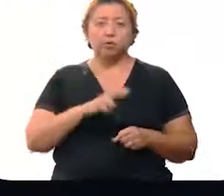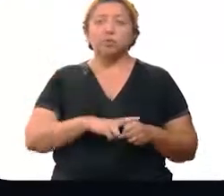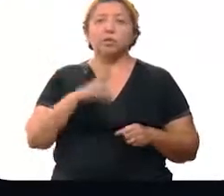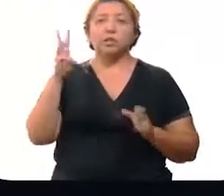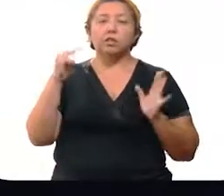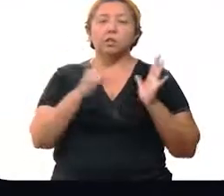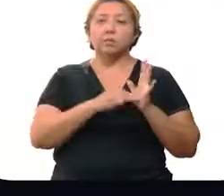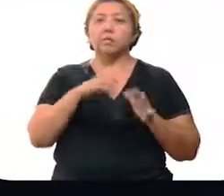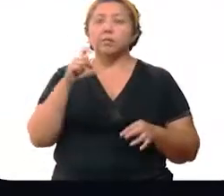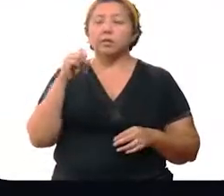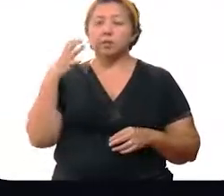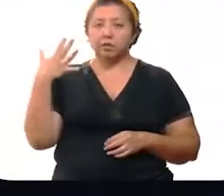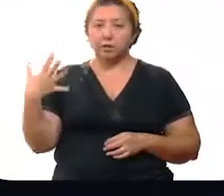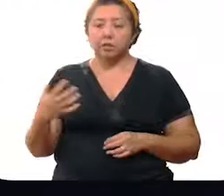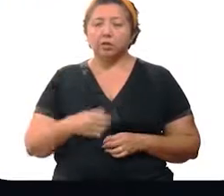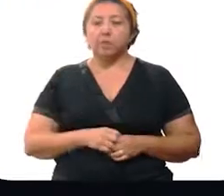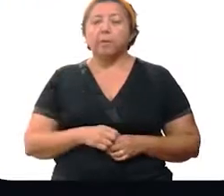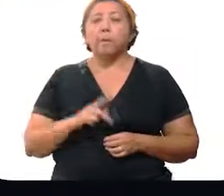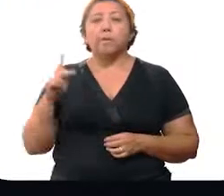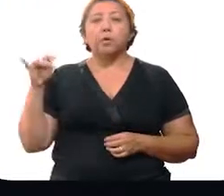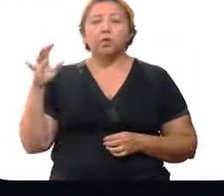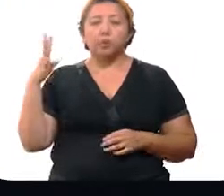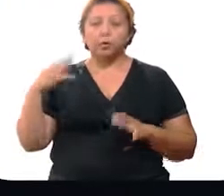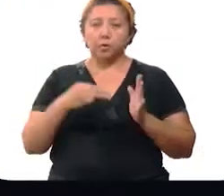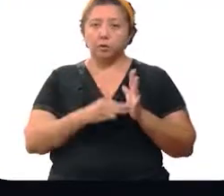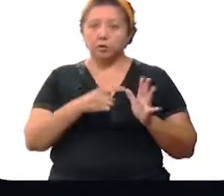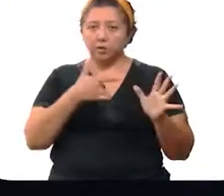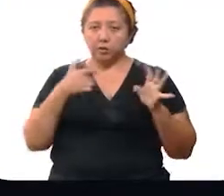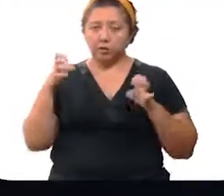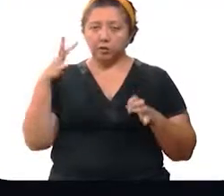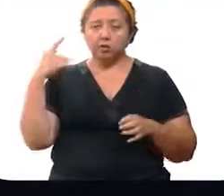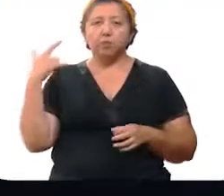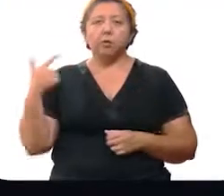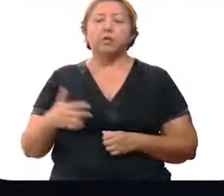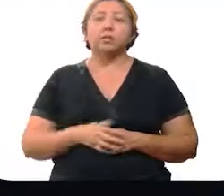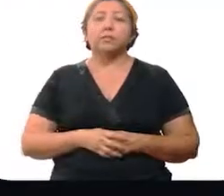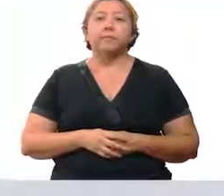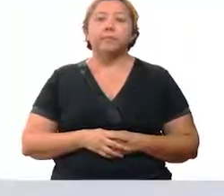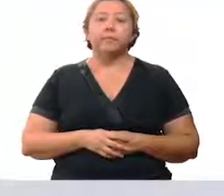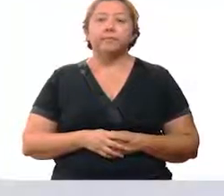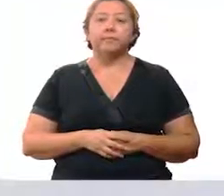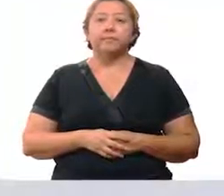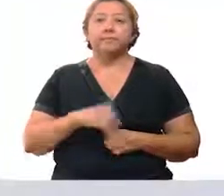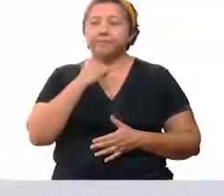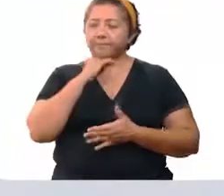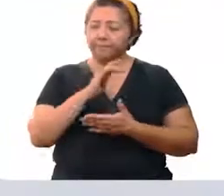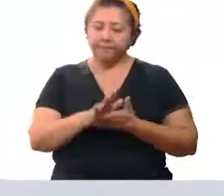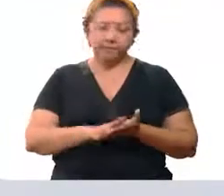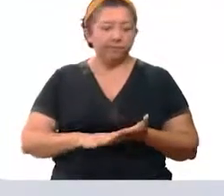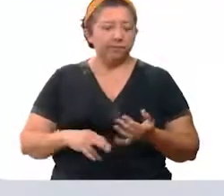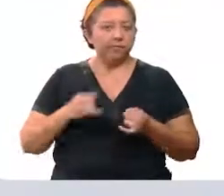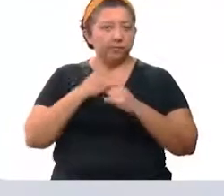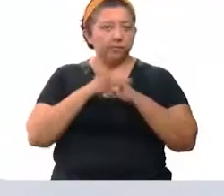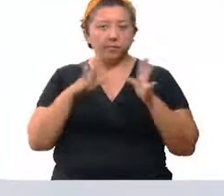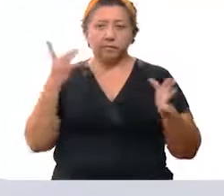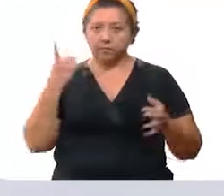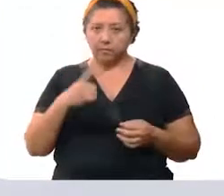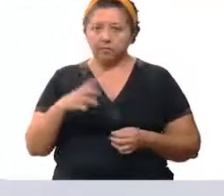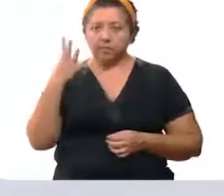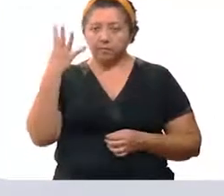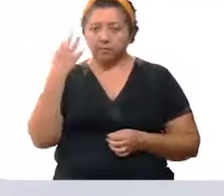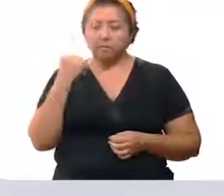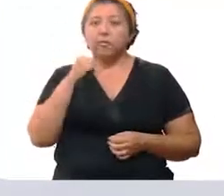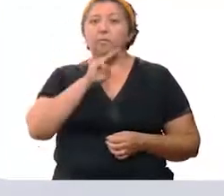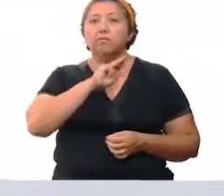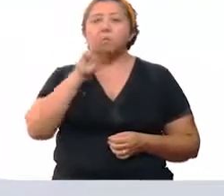sur 3.025 y en la zona poniente 4.757. Lamentablemente en este parte médico informamos de